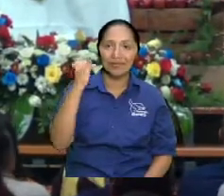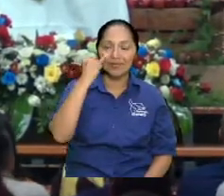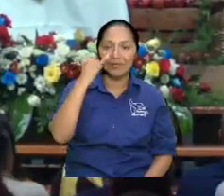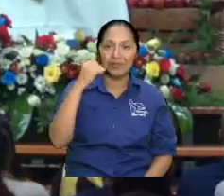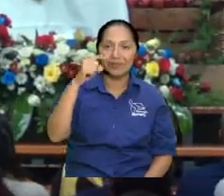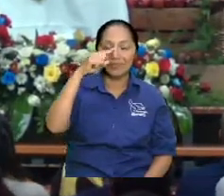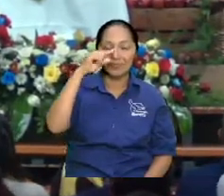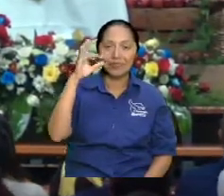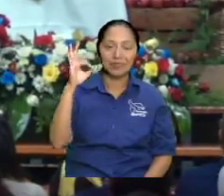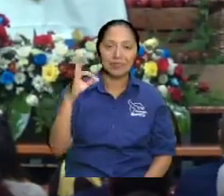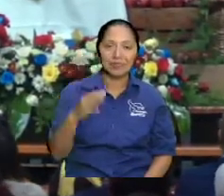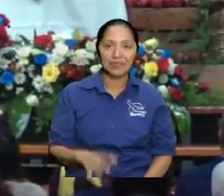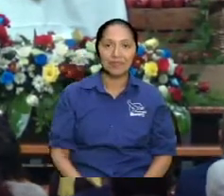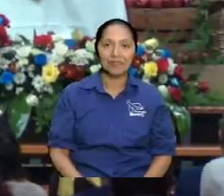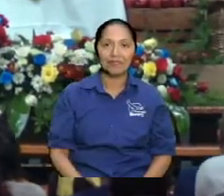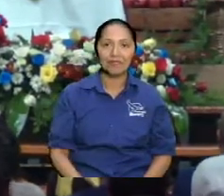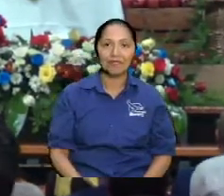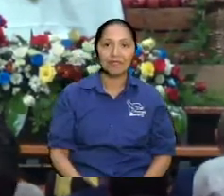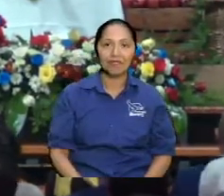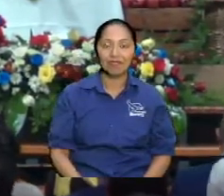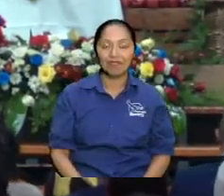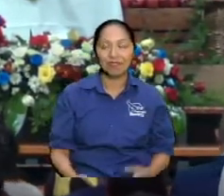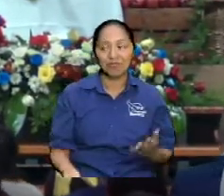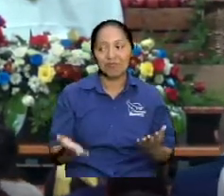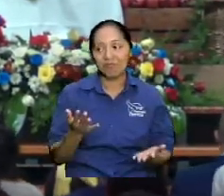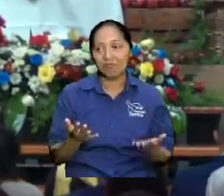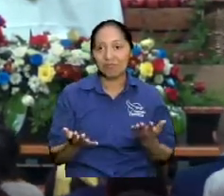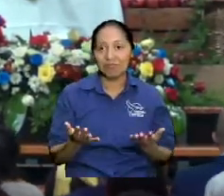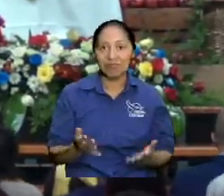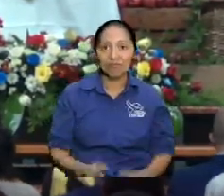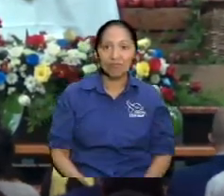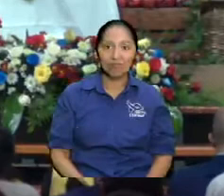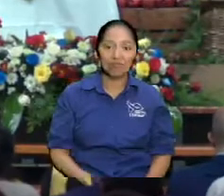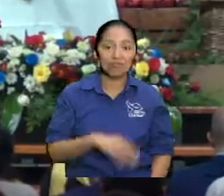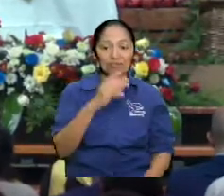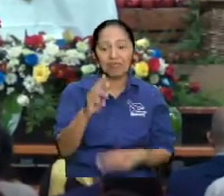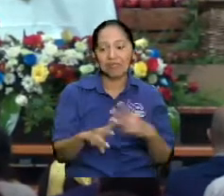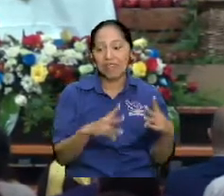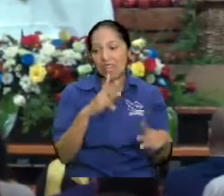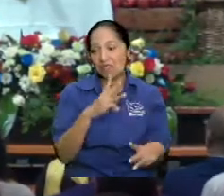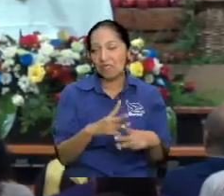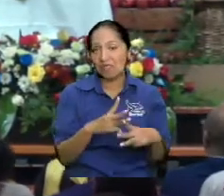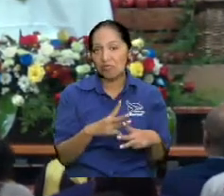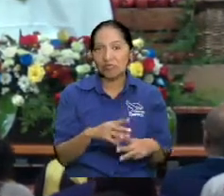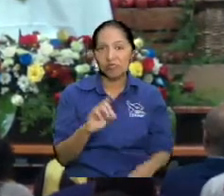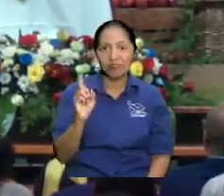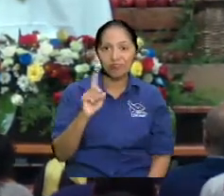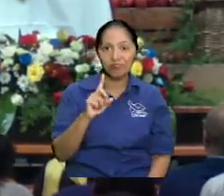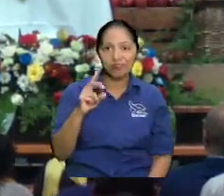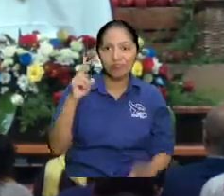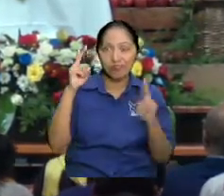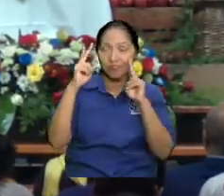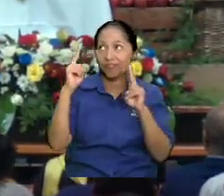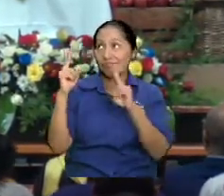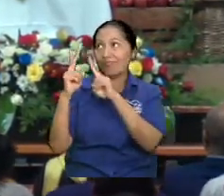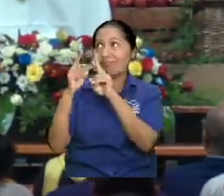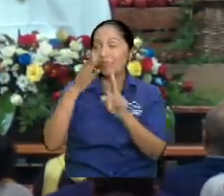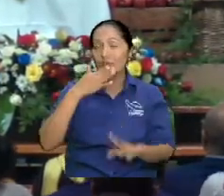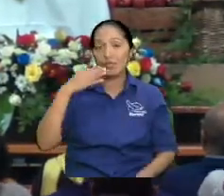Pero que haga eso el mundo, al final de cuentas, se les comprende, ¿va usted? Pero la